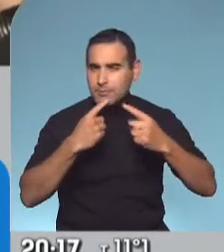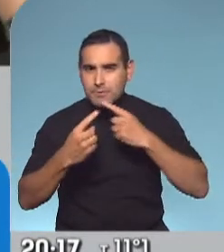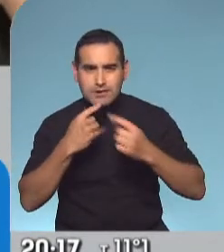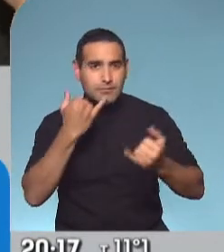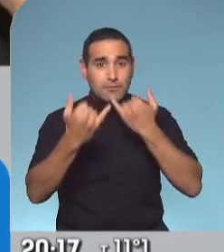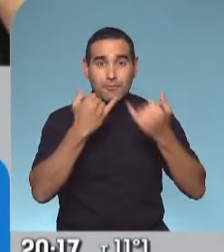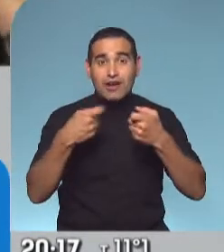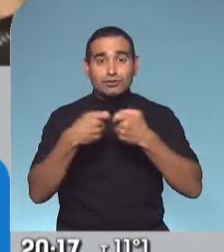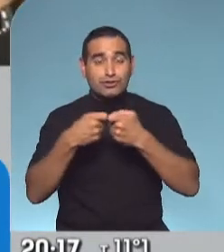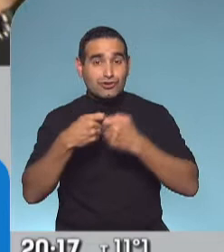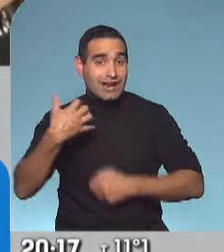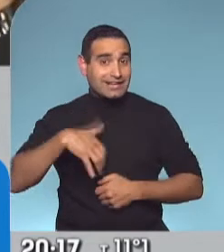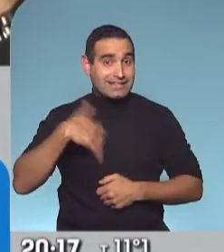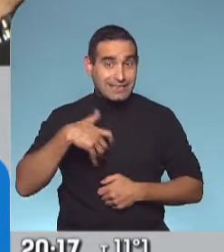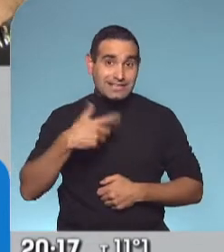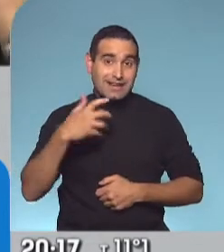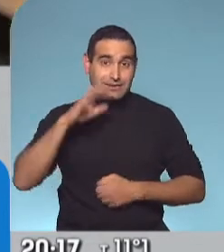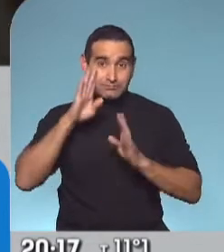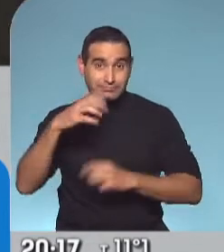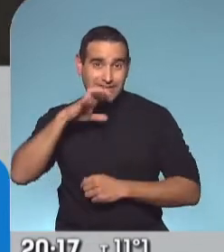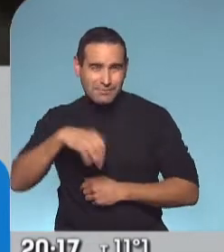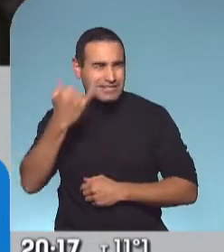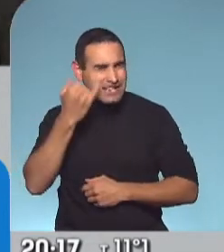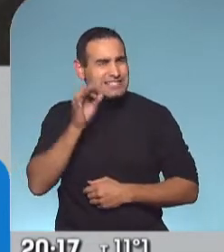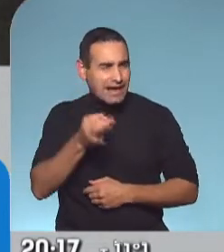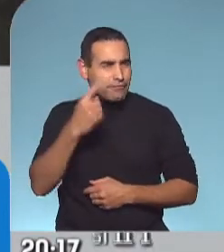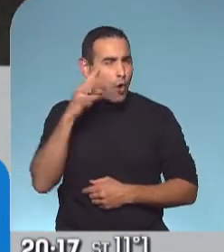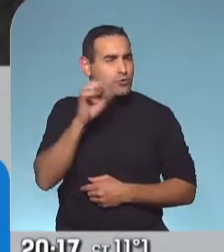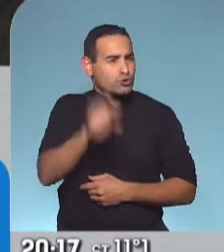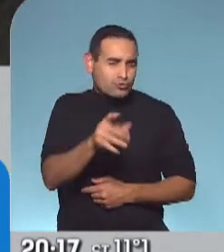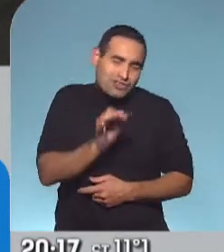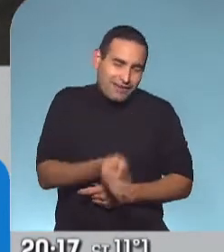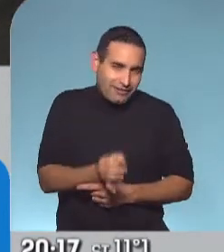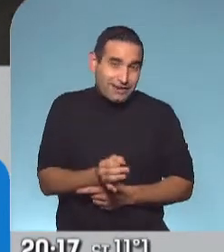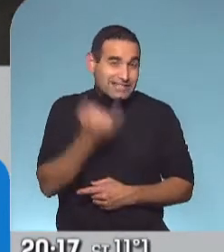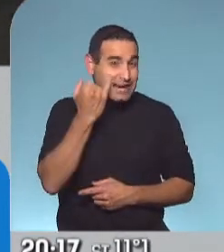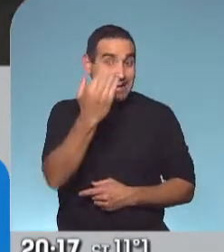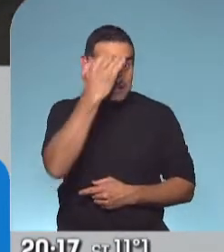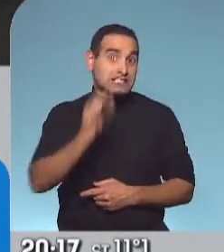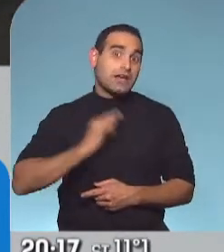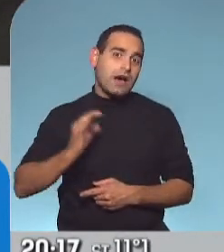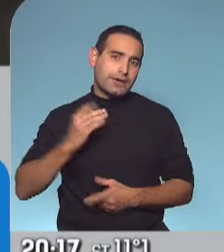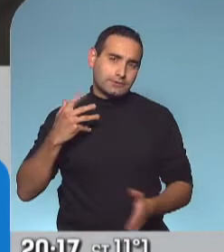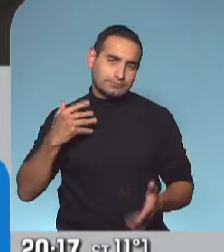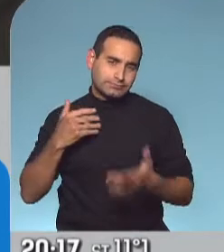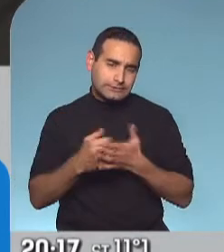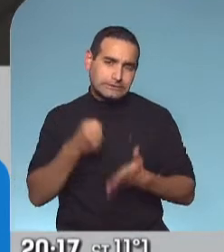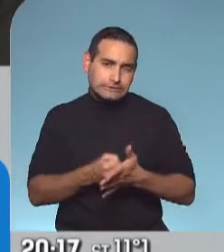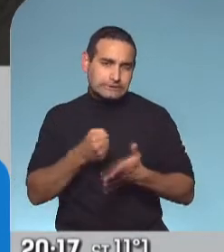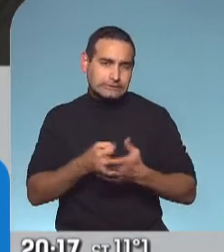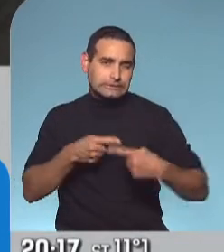Asociación Argentina de Hemoterapia, que aparte ya conocíamos la postura porque hace más de 15 años que nos estamos peleando